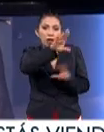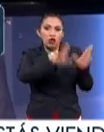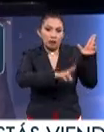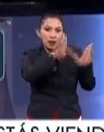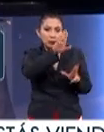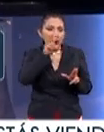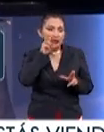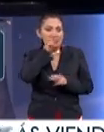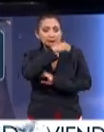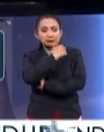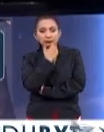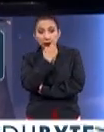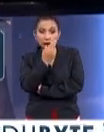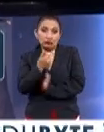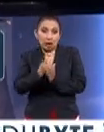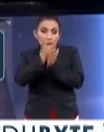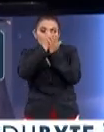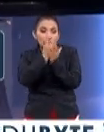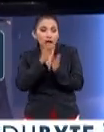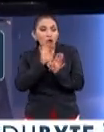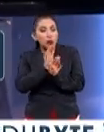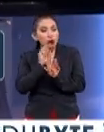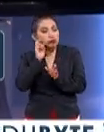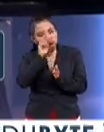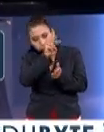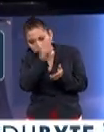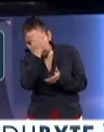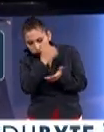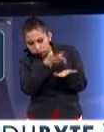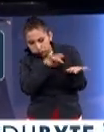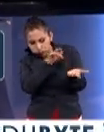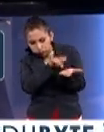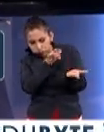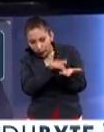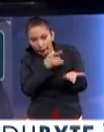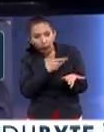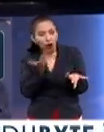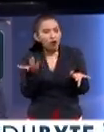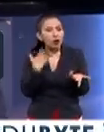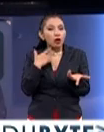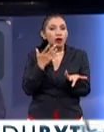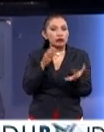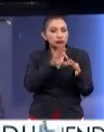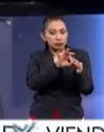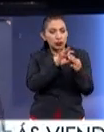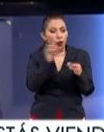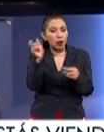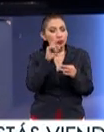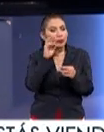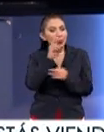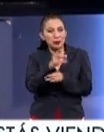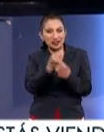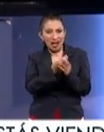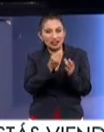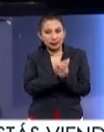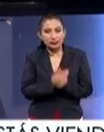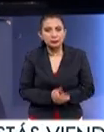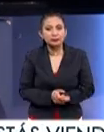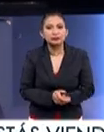porque se dan cuenta de que es útil tener una referencia, como estar teniendo un código común a la hora que observamos las